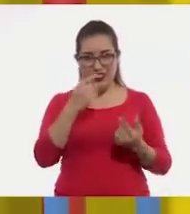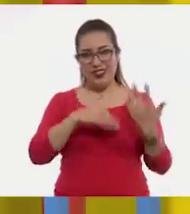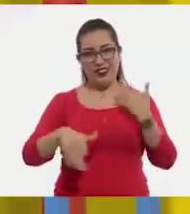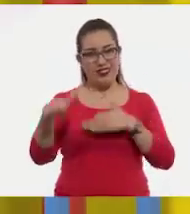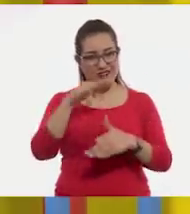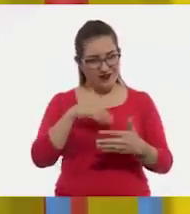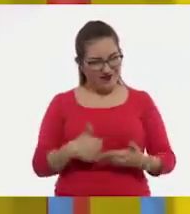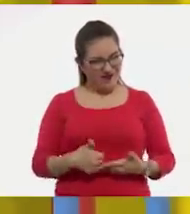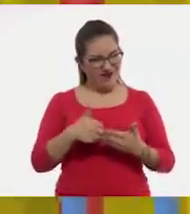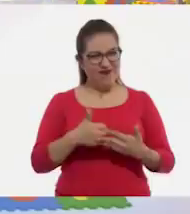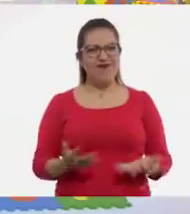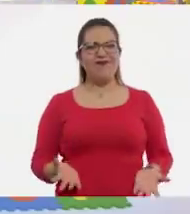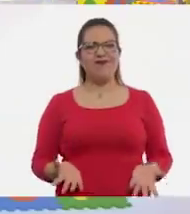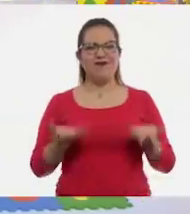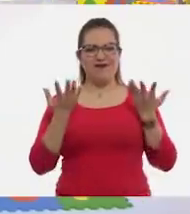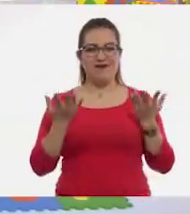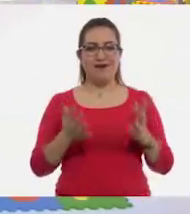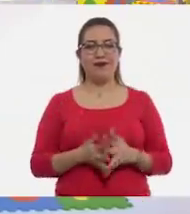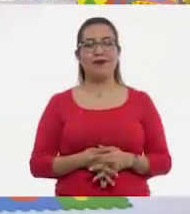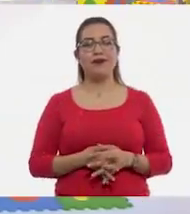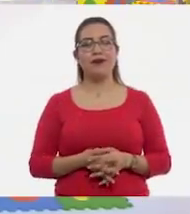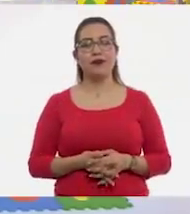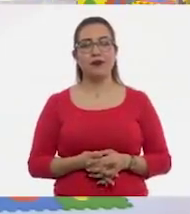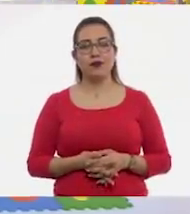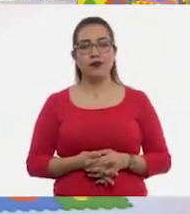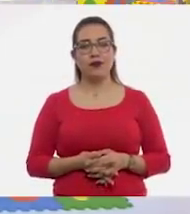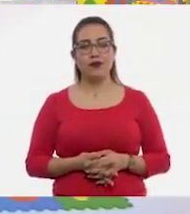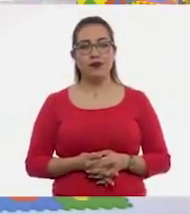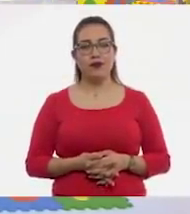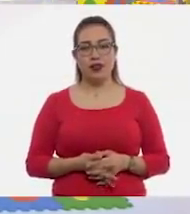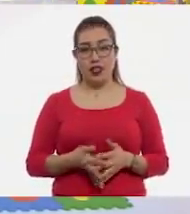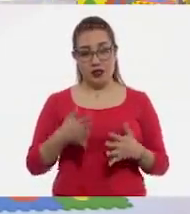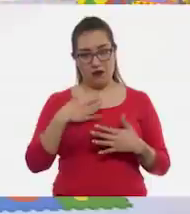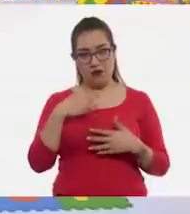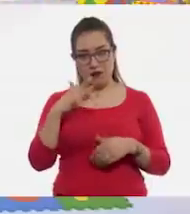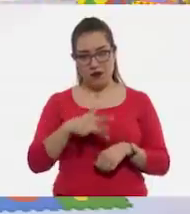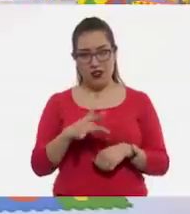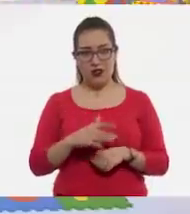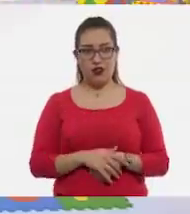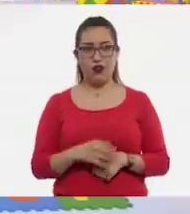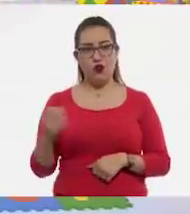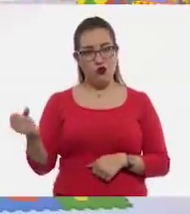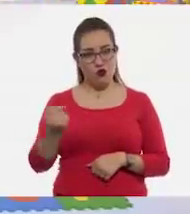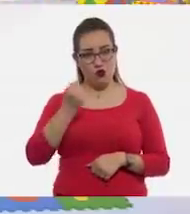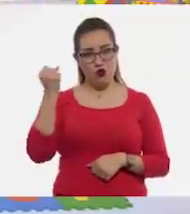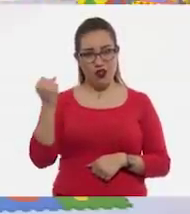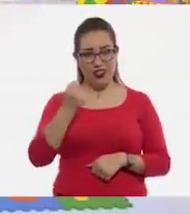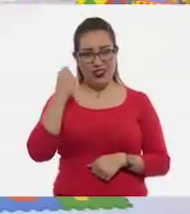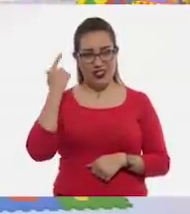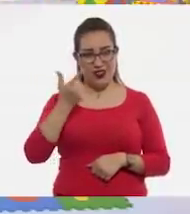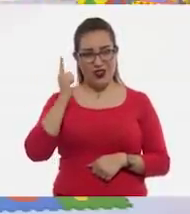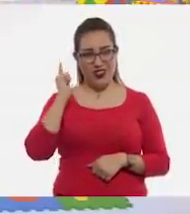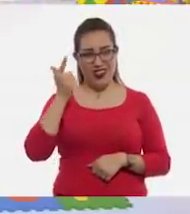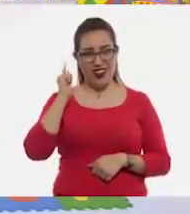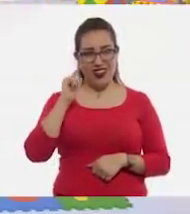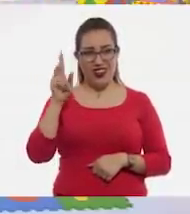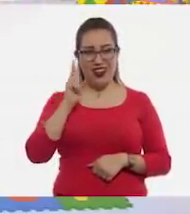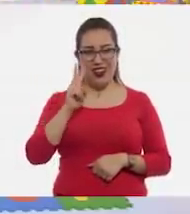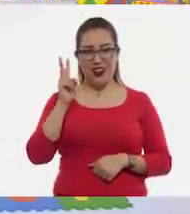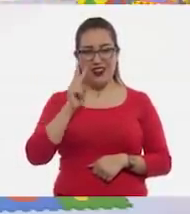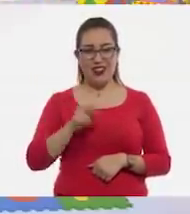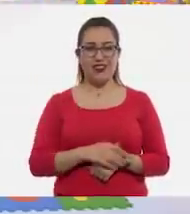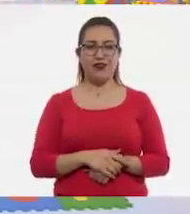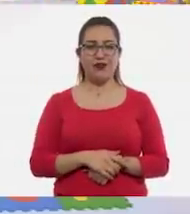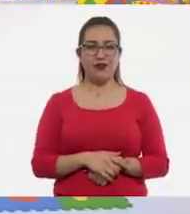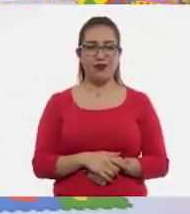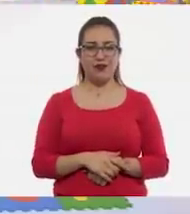niños. Venga, voy a tomar ahora mi nuevo turno, así que deseenme mucha suerte. Vamos a ver qué es lo que dicen ahora